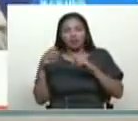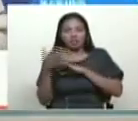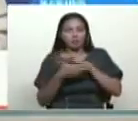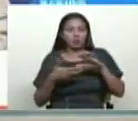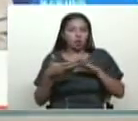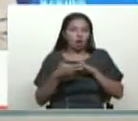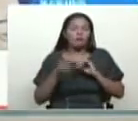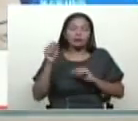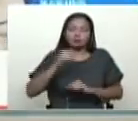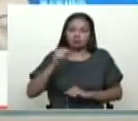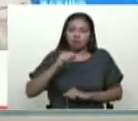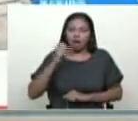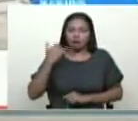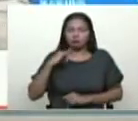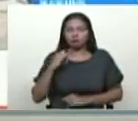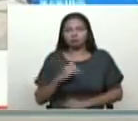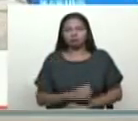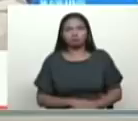que sí.